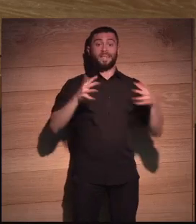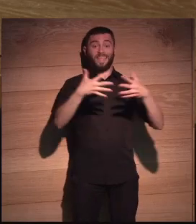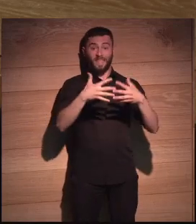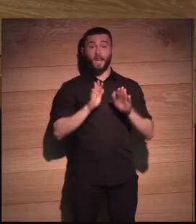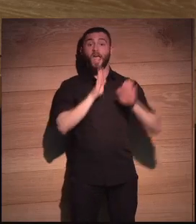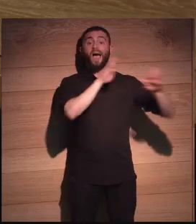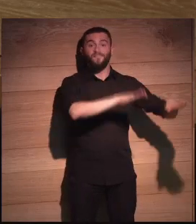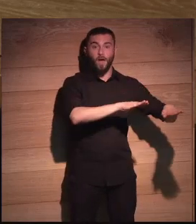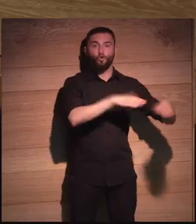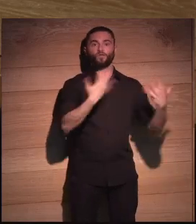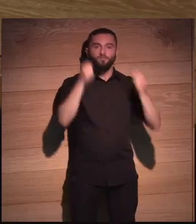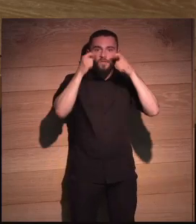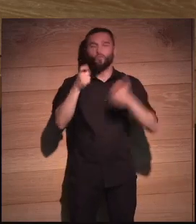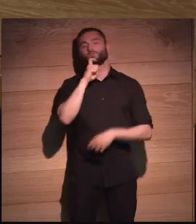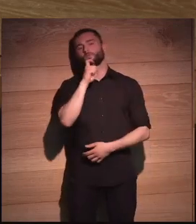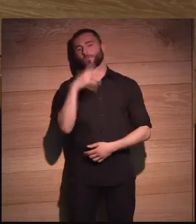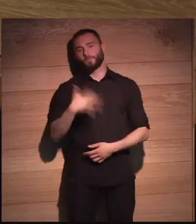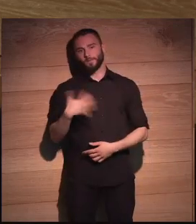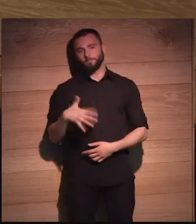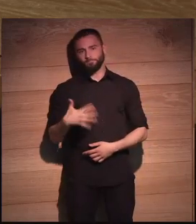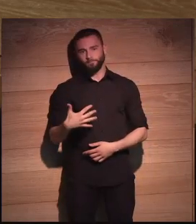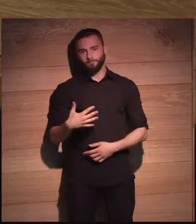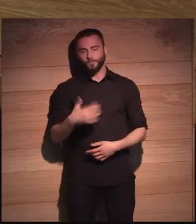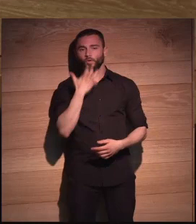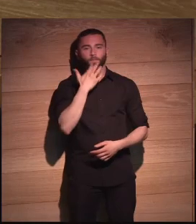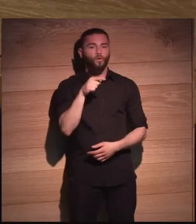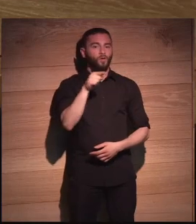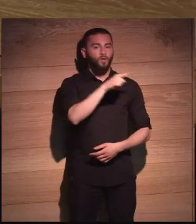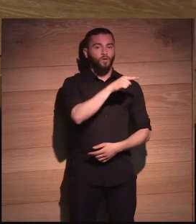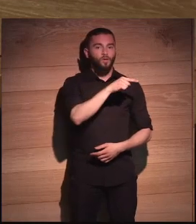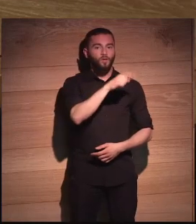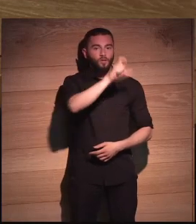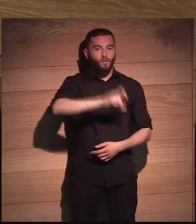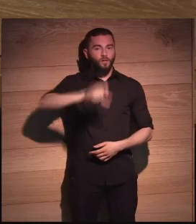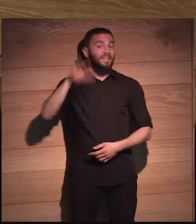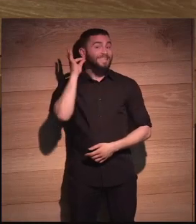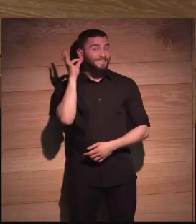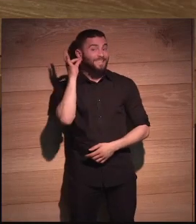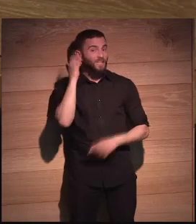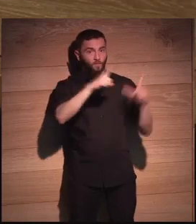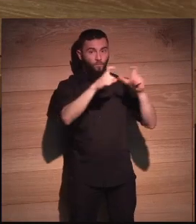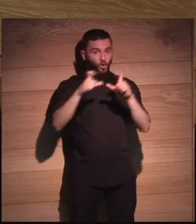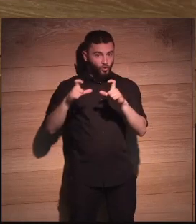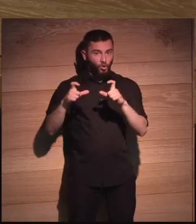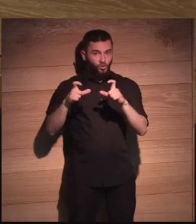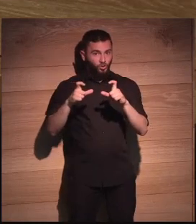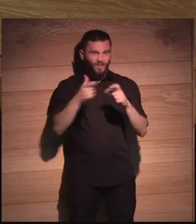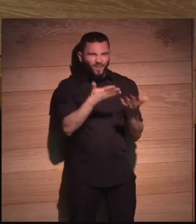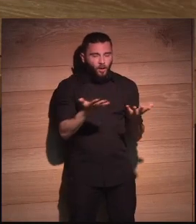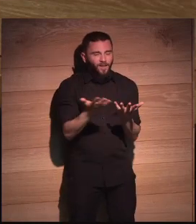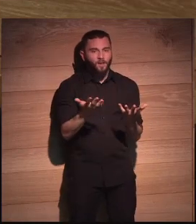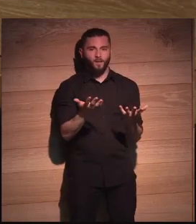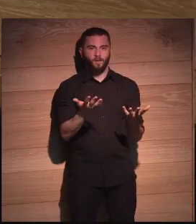es muy complicado. ¿Para qué les vamos a poner a estas chicas que han salido en tus fotos? O sea, es lo